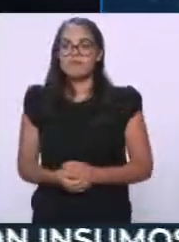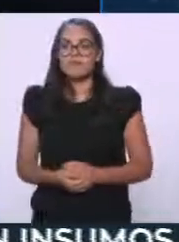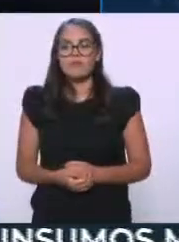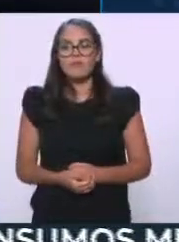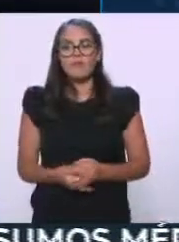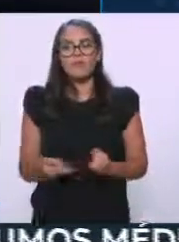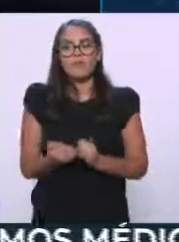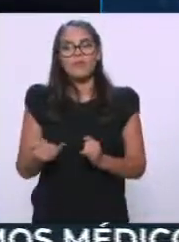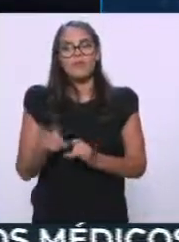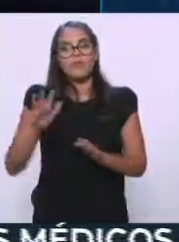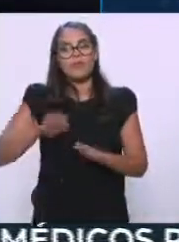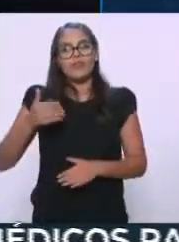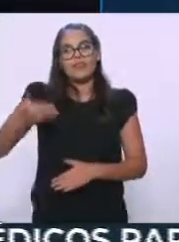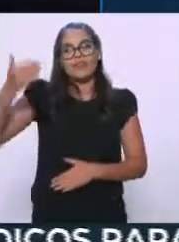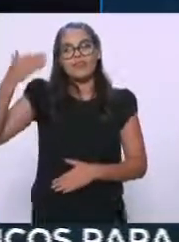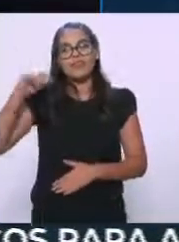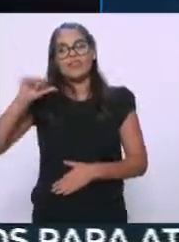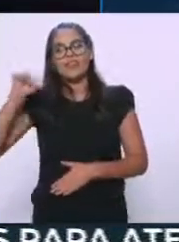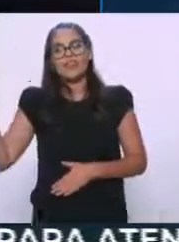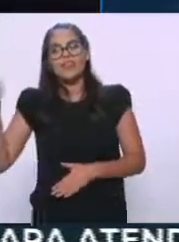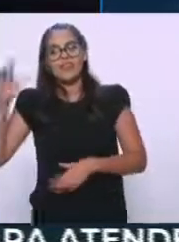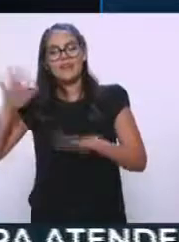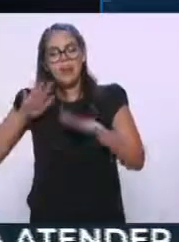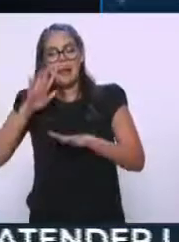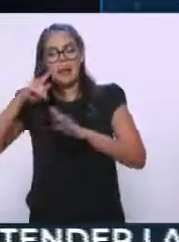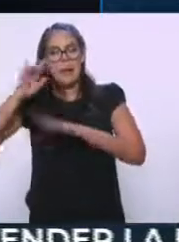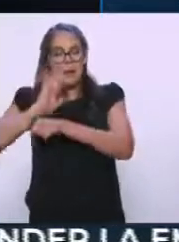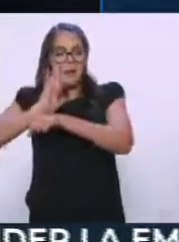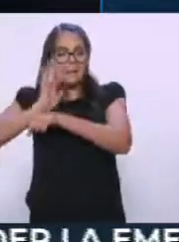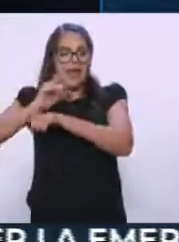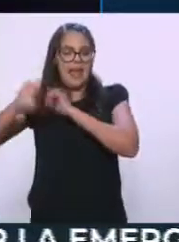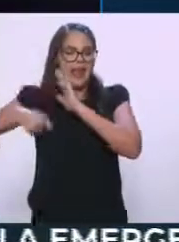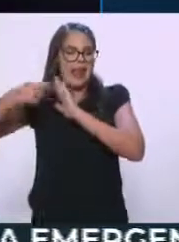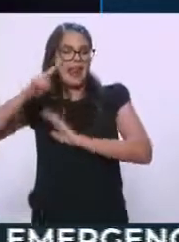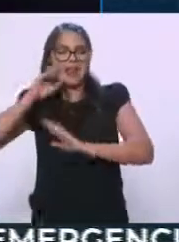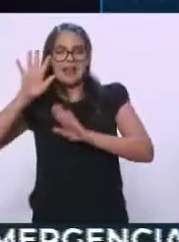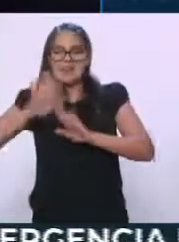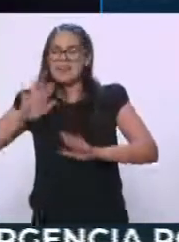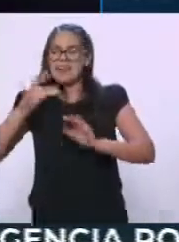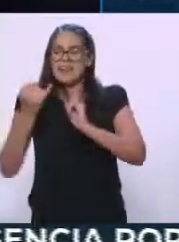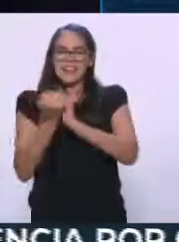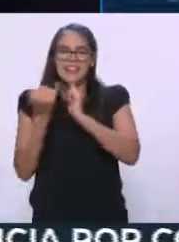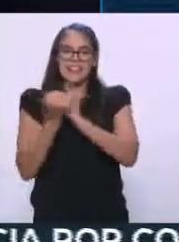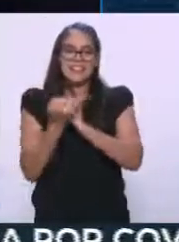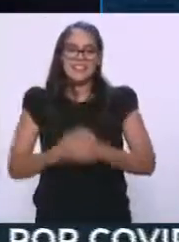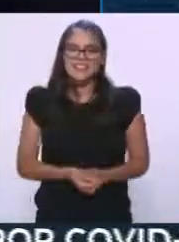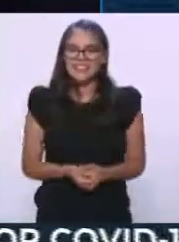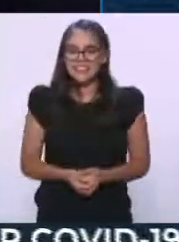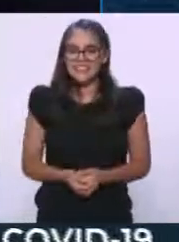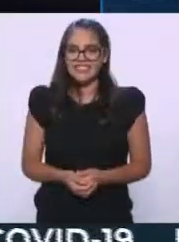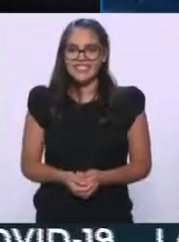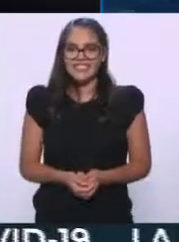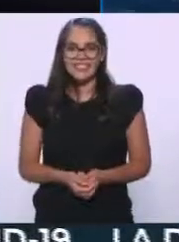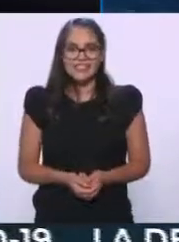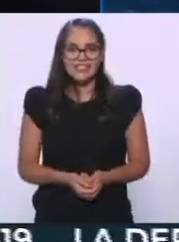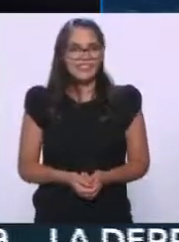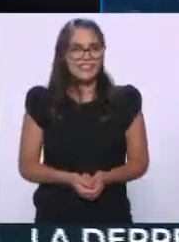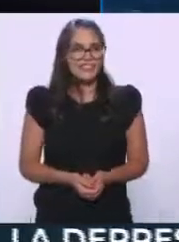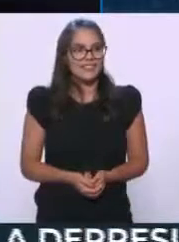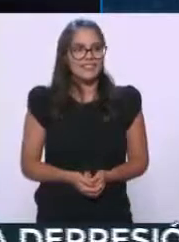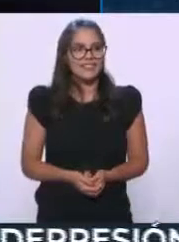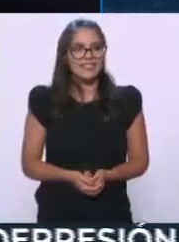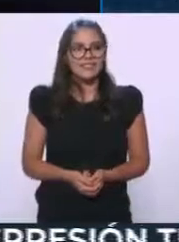estilo Hollywood o película de Mario Almada o como aquellas que estamos acostumbrados en sexenios anteriores. Sí. Oye, ¿y cómo